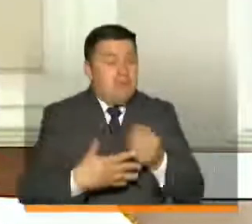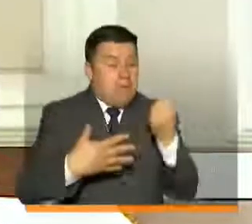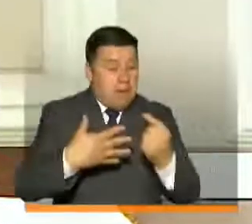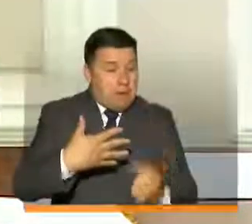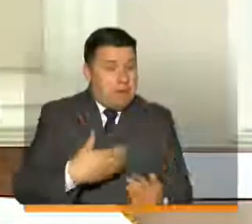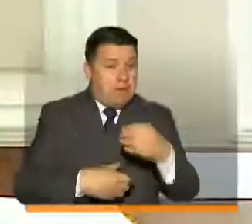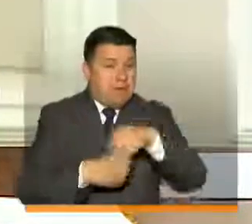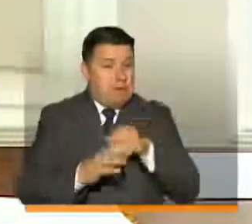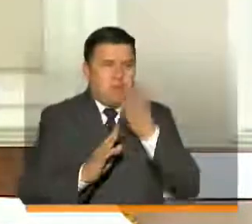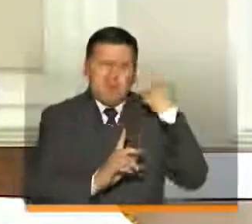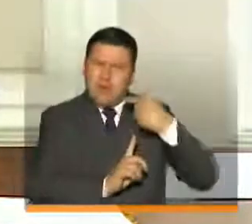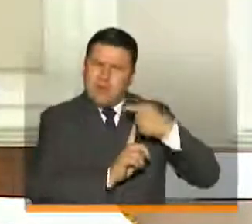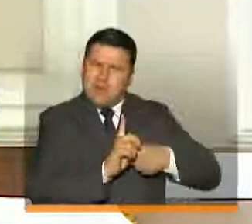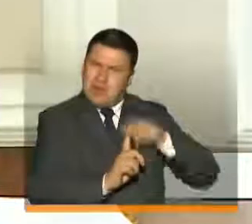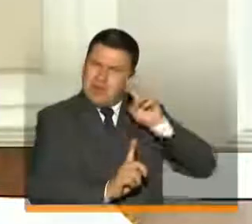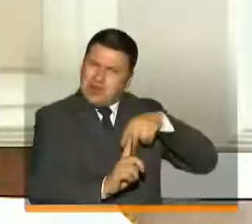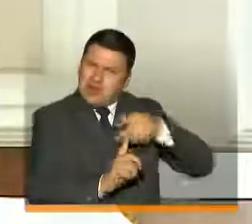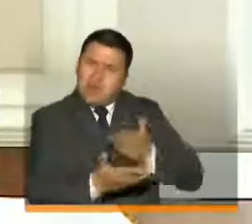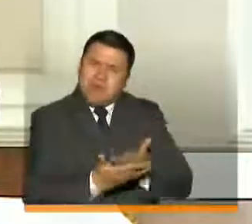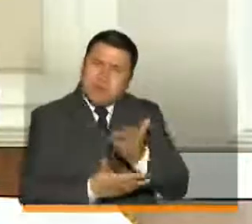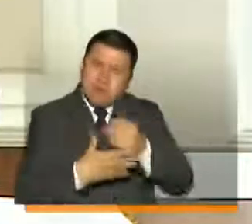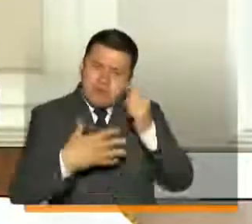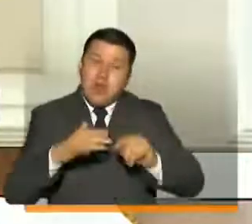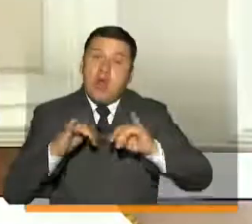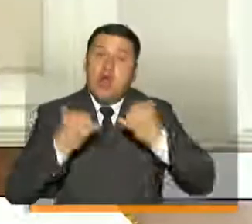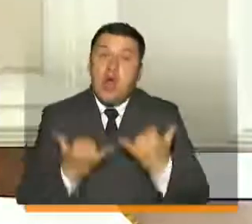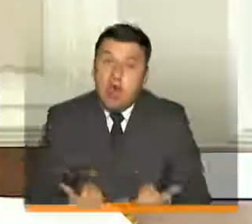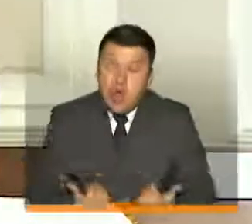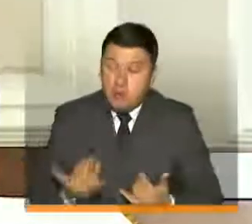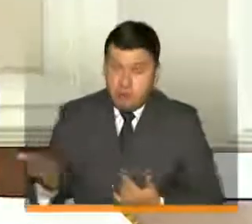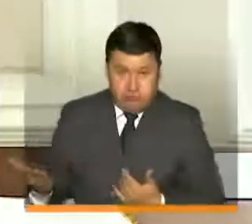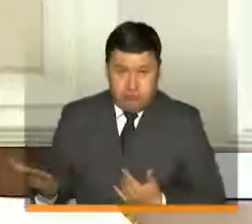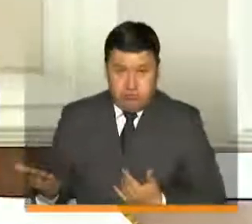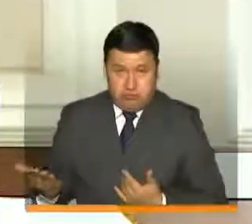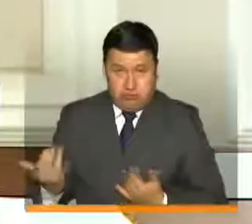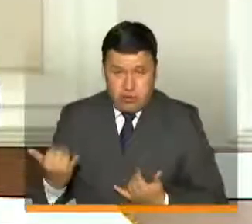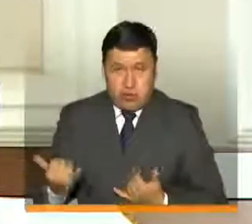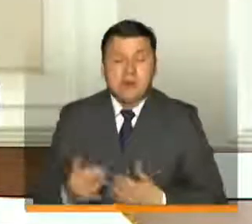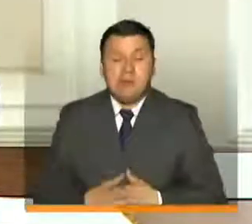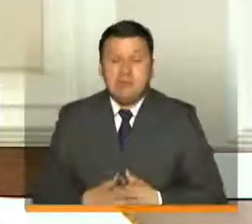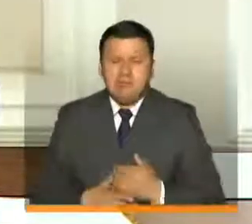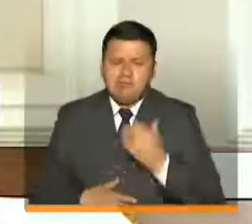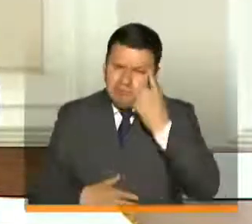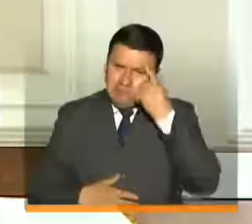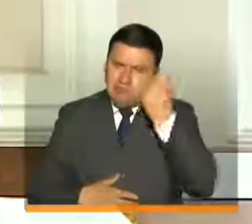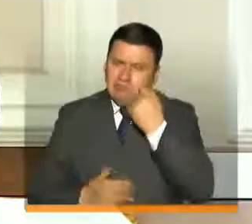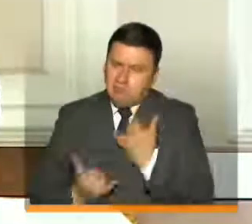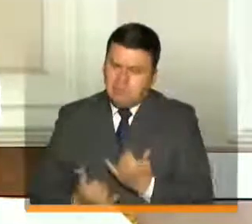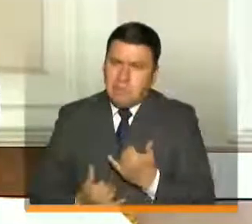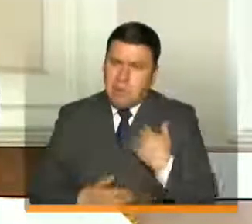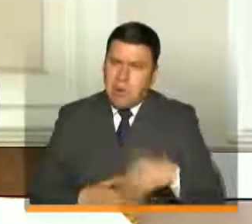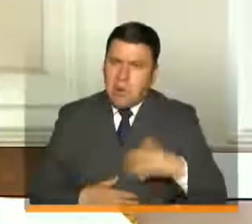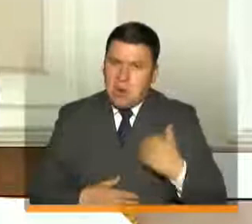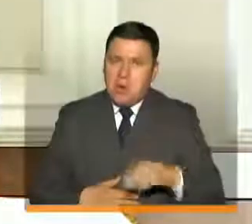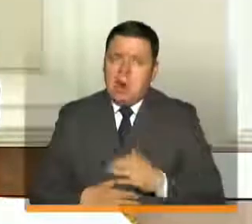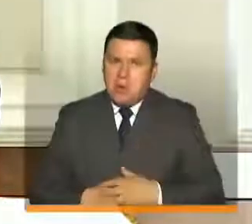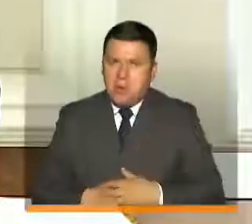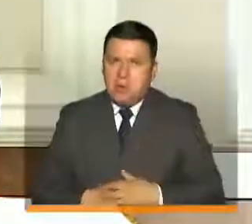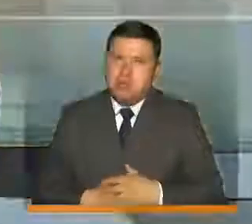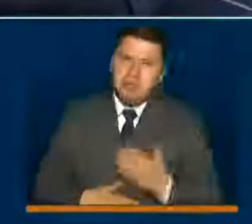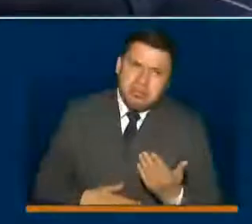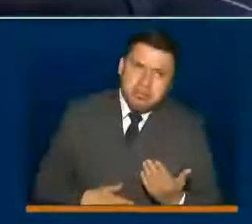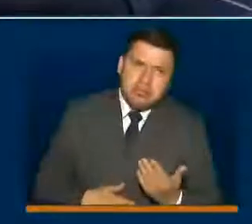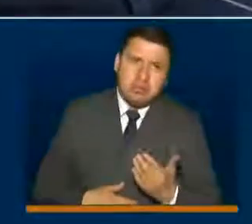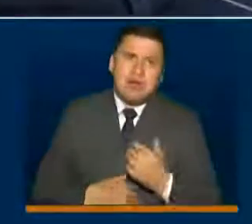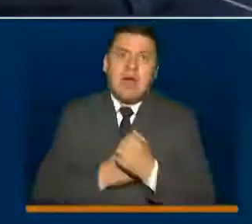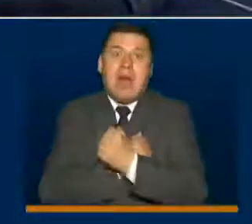los colombianos hace un mes, hace dos meses. Hoy, en el momento en el que nos encontramos, teniendo en cuenta que vamos a tener